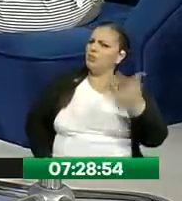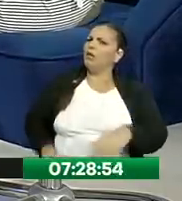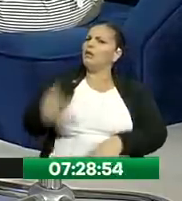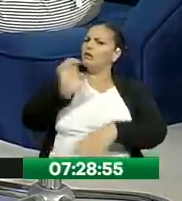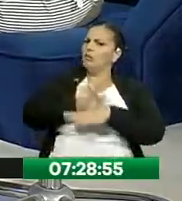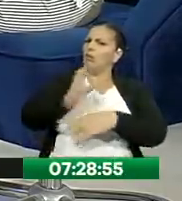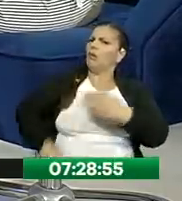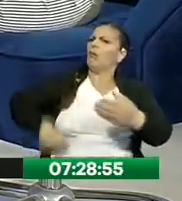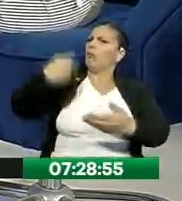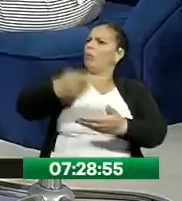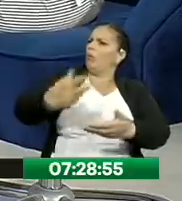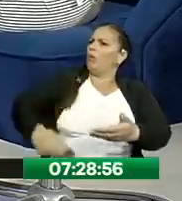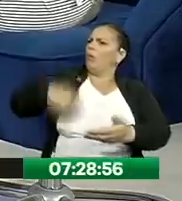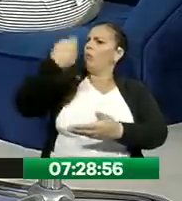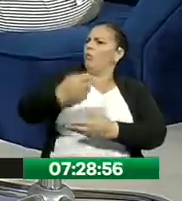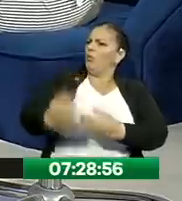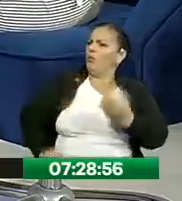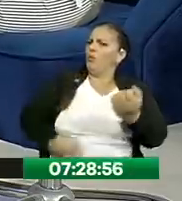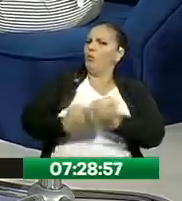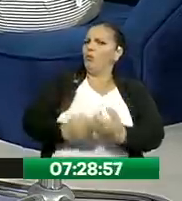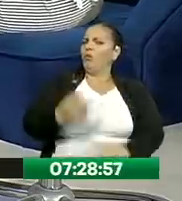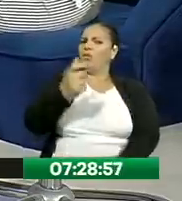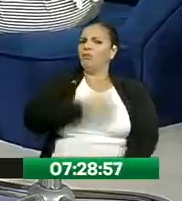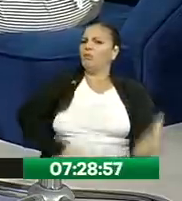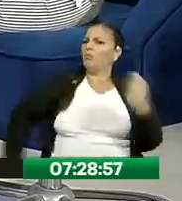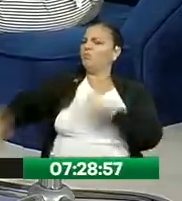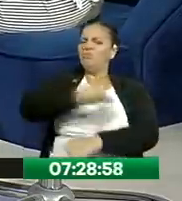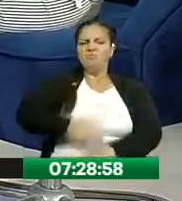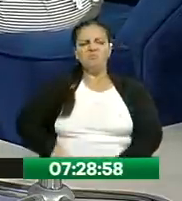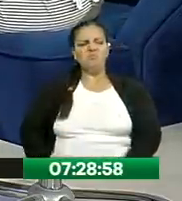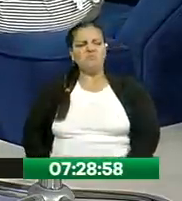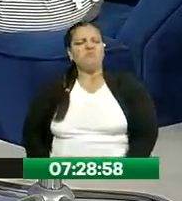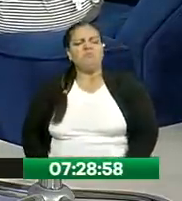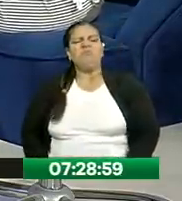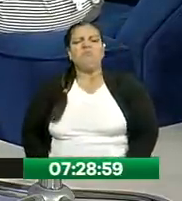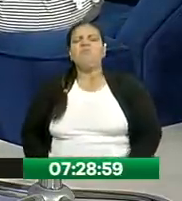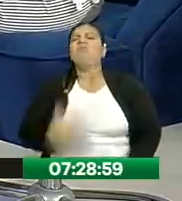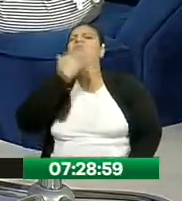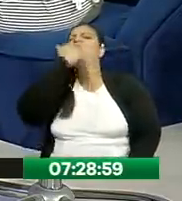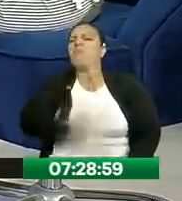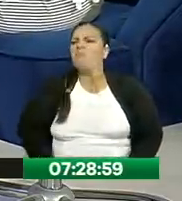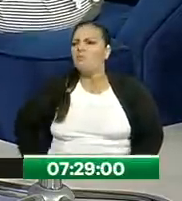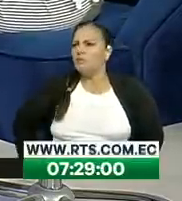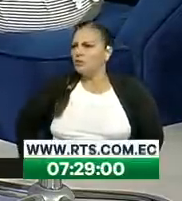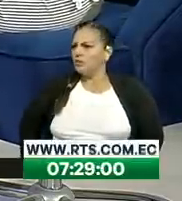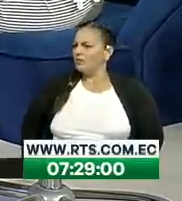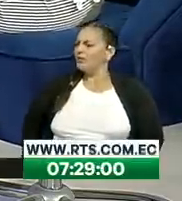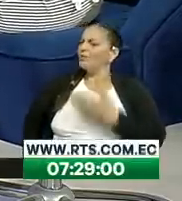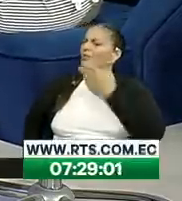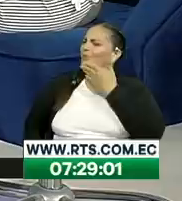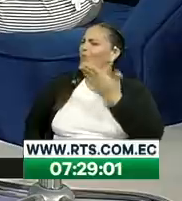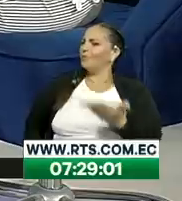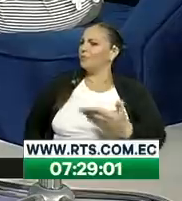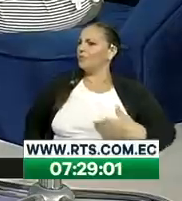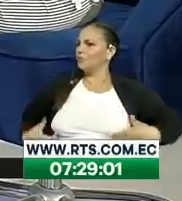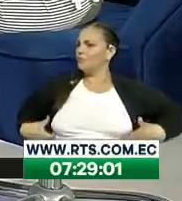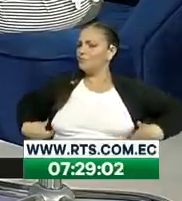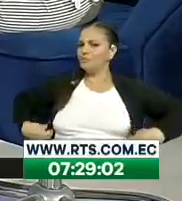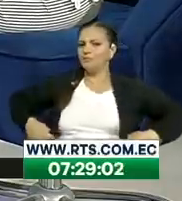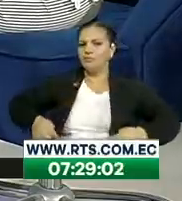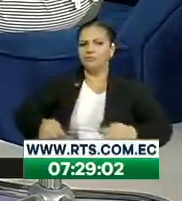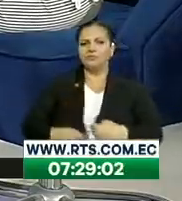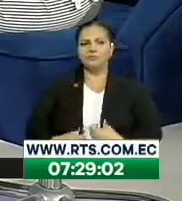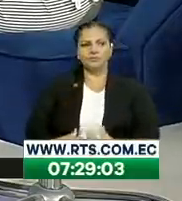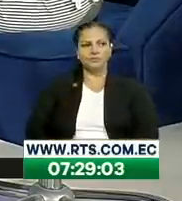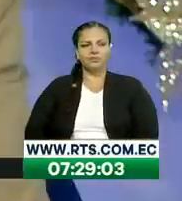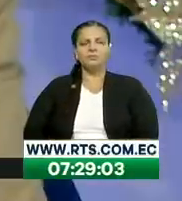presidente Lenín Moreno, podrá en este gobierno liberarse de la herencia del señor Assange en nuestra embajada en Londres? Ha